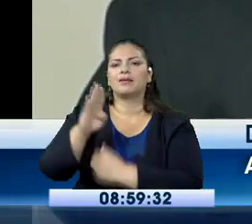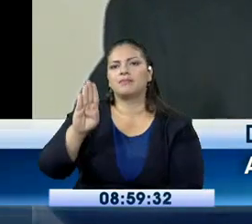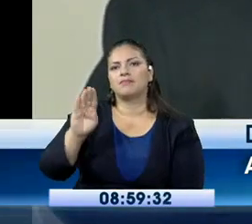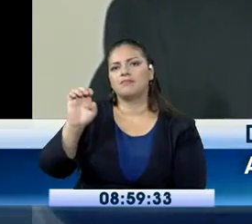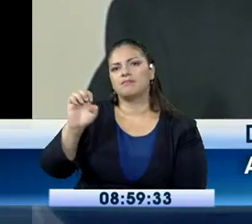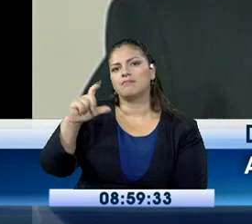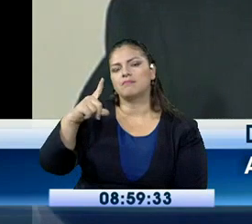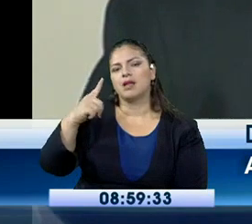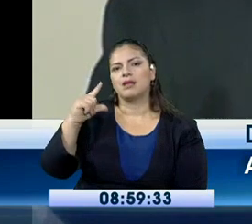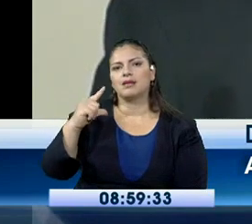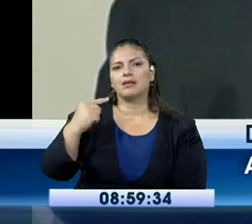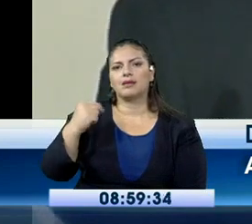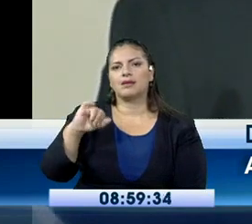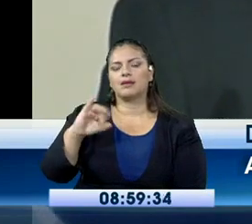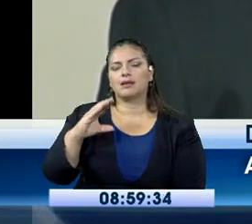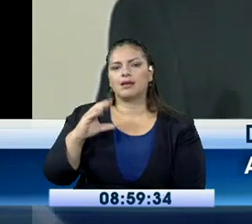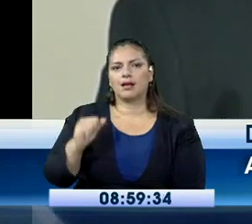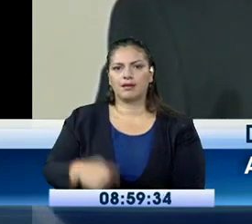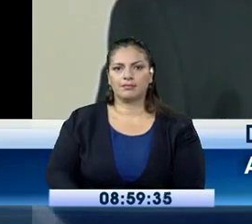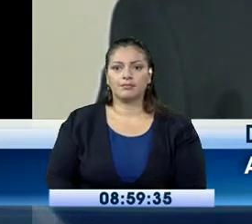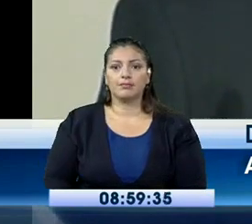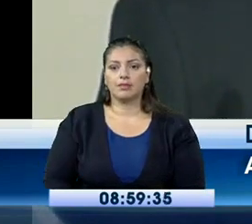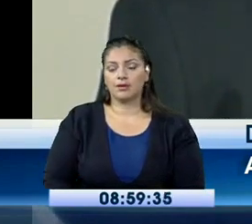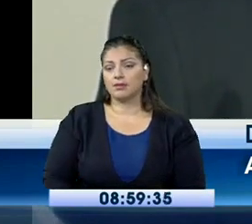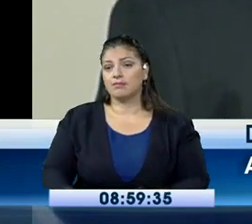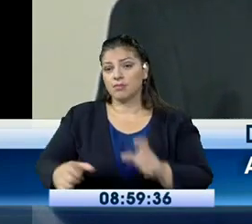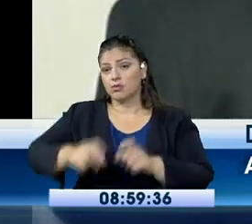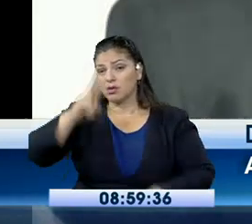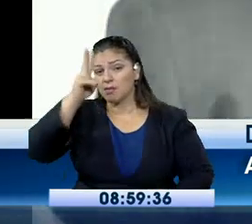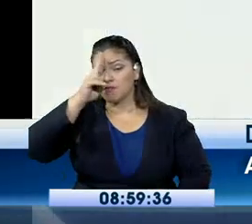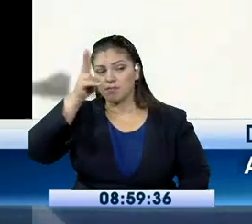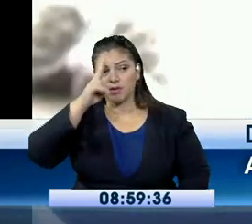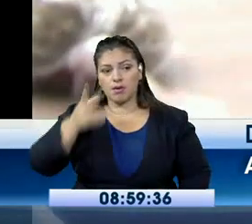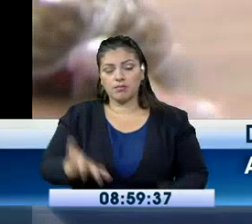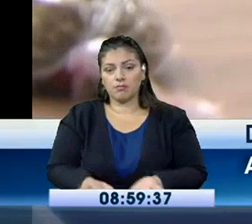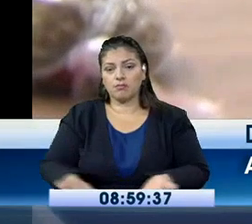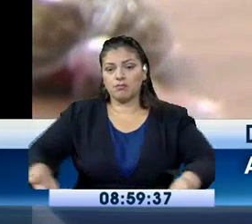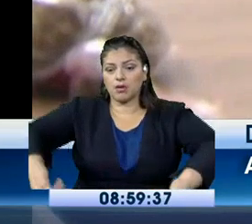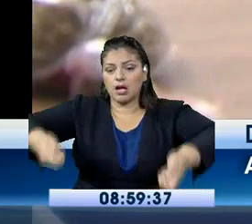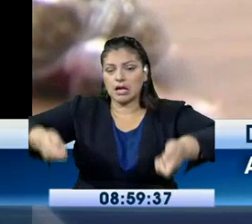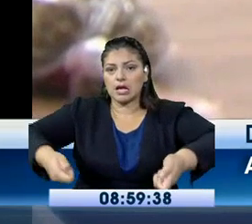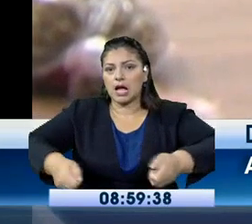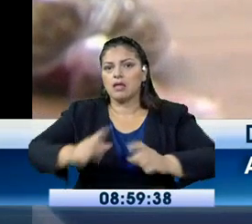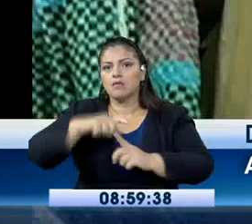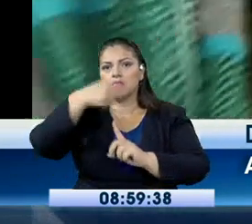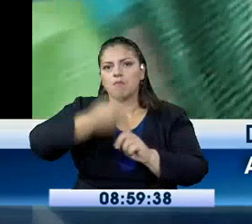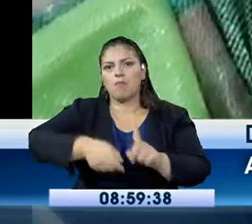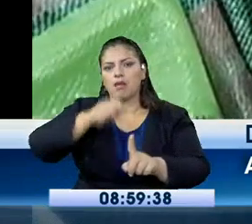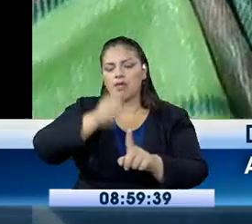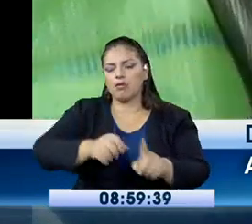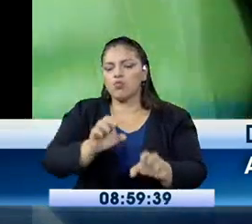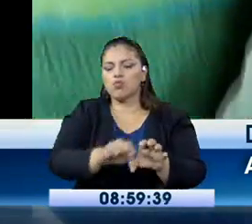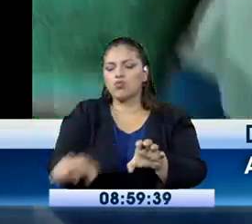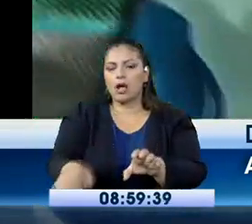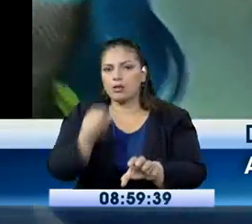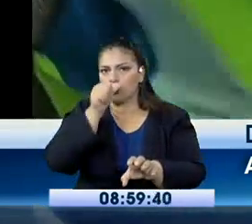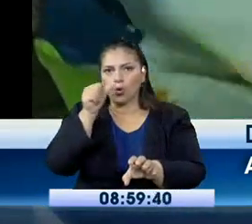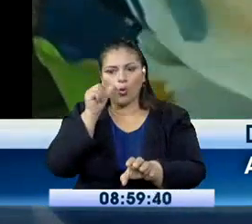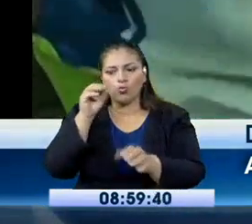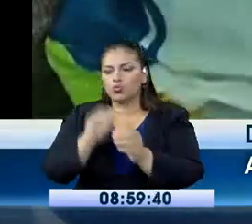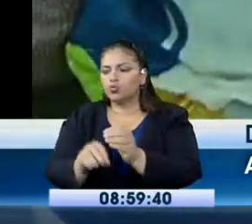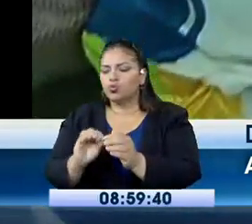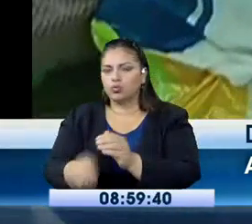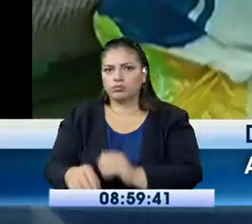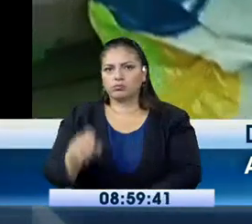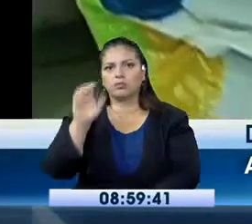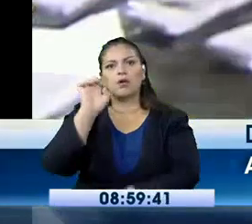Operación Tropical. Hay un ecuatoriano detenido para investigaciones. Y en cuanto al consumo interno, aseguró que las acciones se